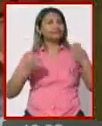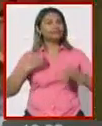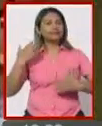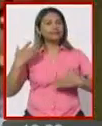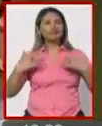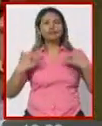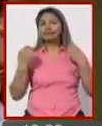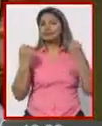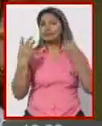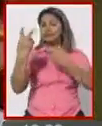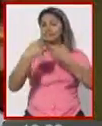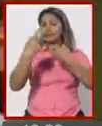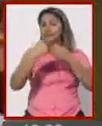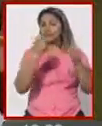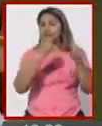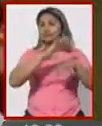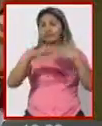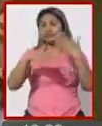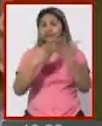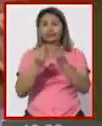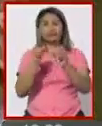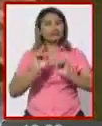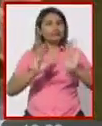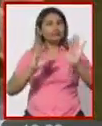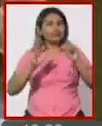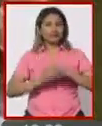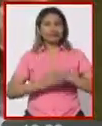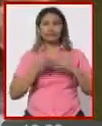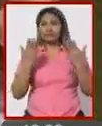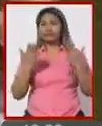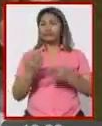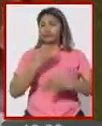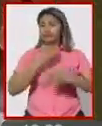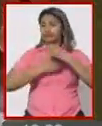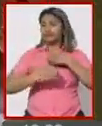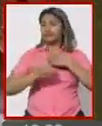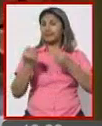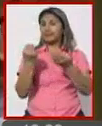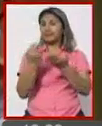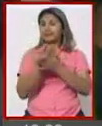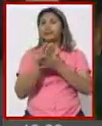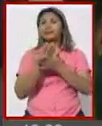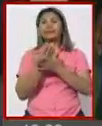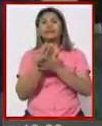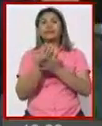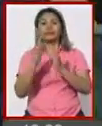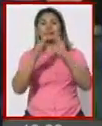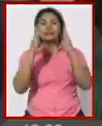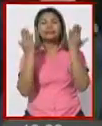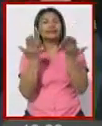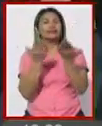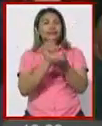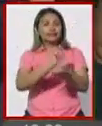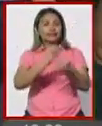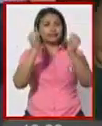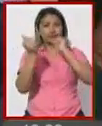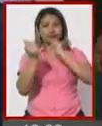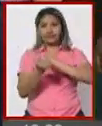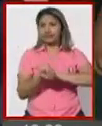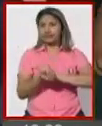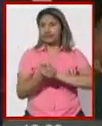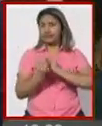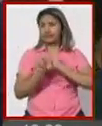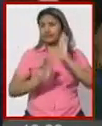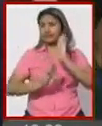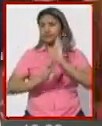hay una participación activa increíble. Hay el deseo de mejorar a nuestro colegio para que se convierta en una